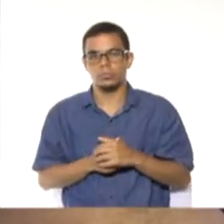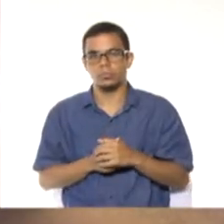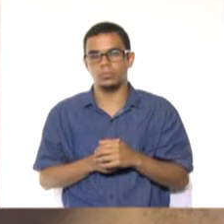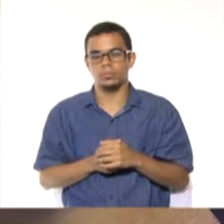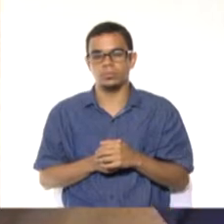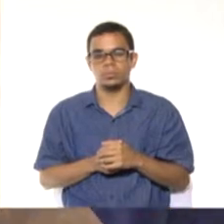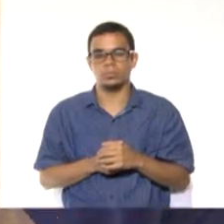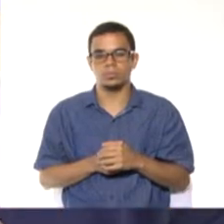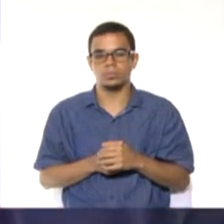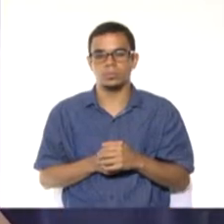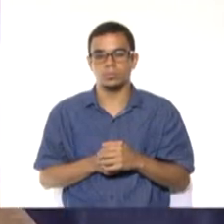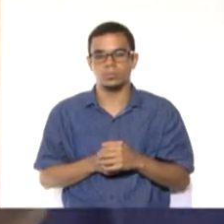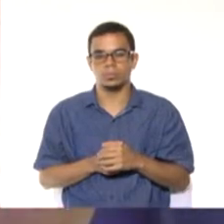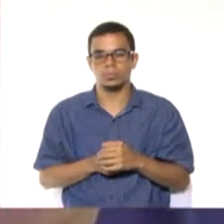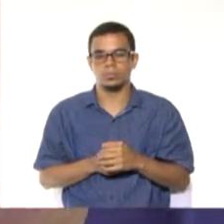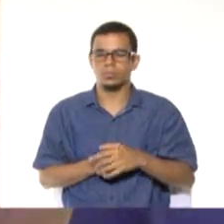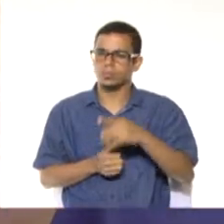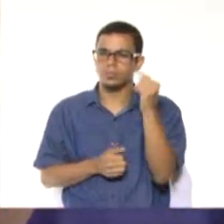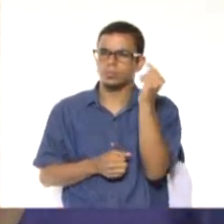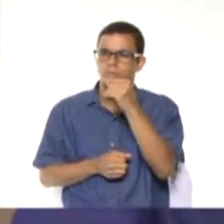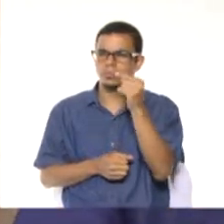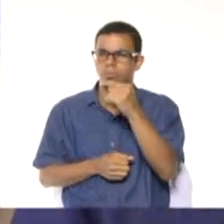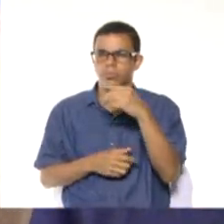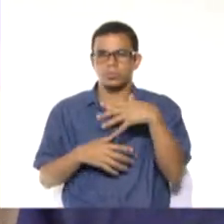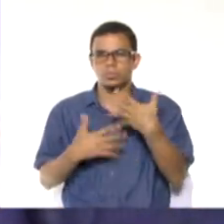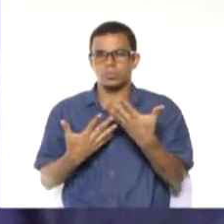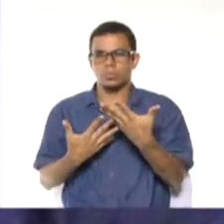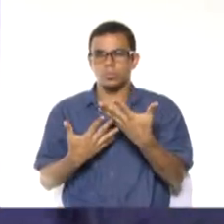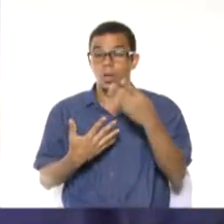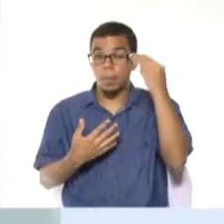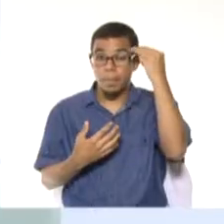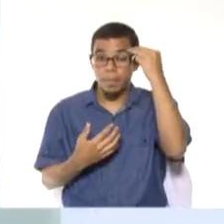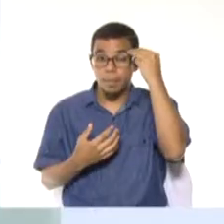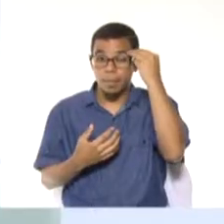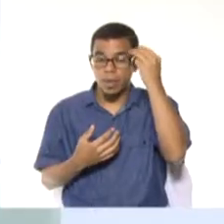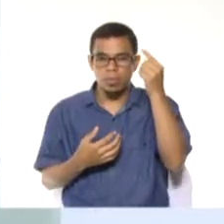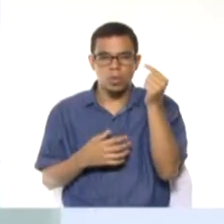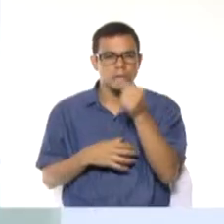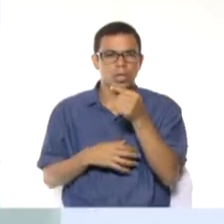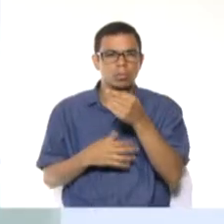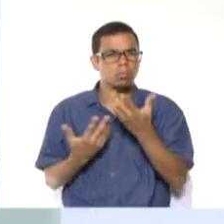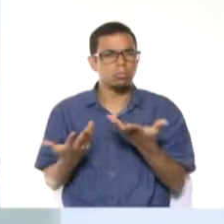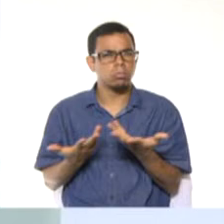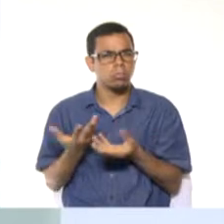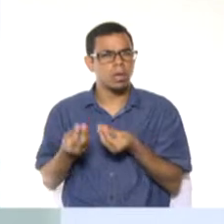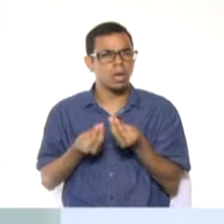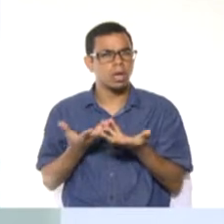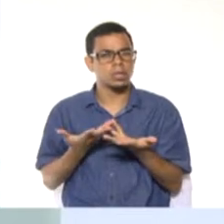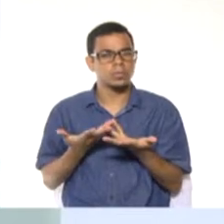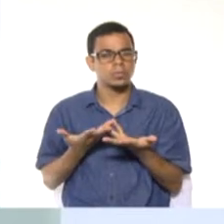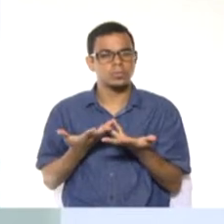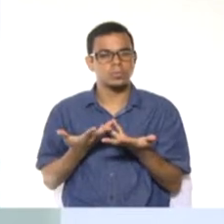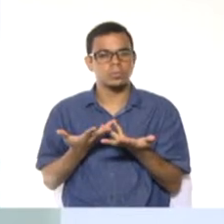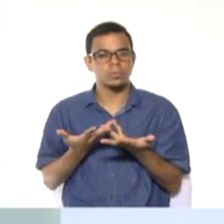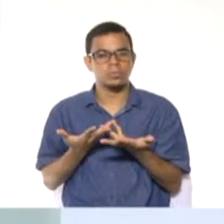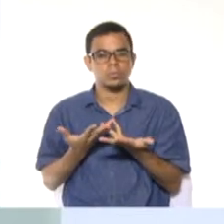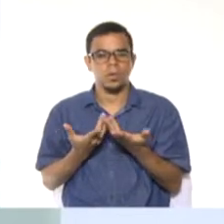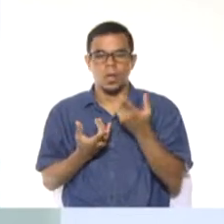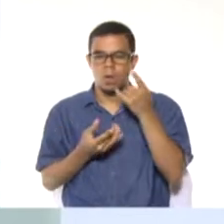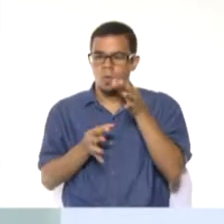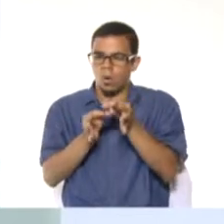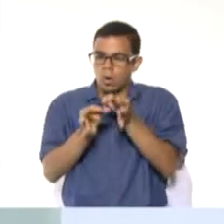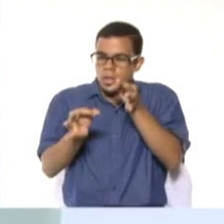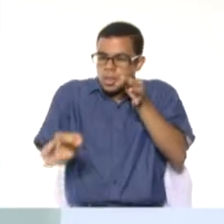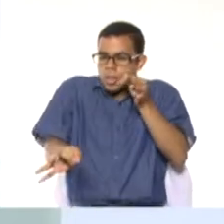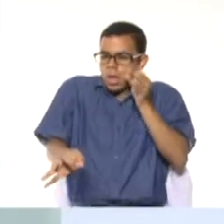dron. Ellos tienen su memoria interna y es monitoreado desde una distancia